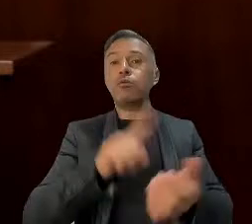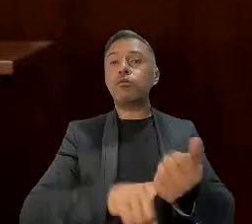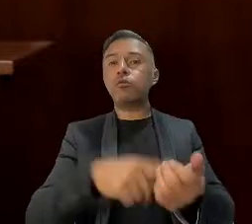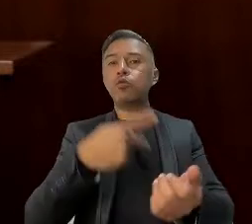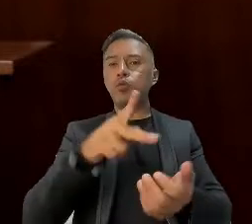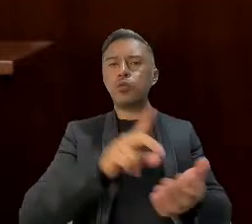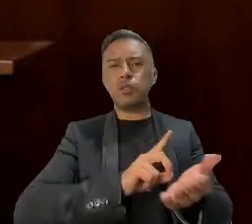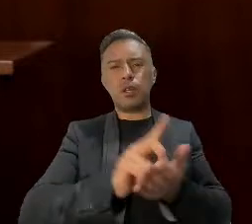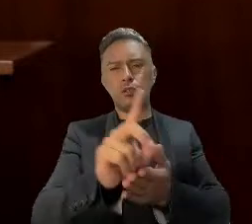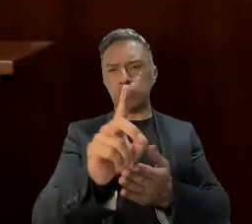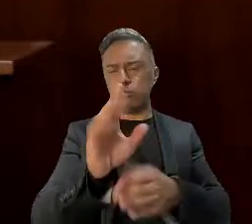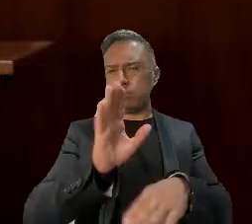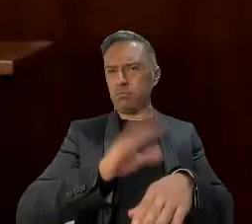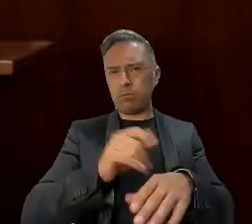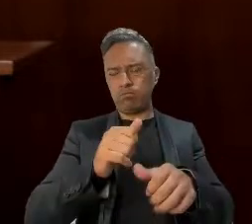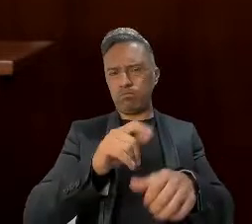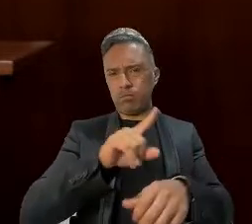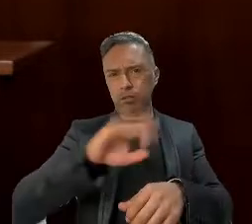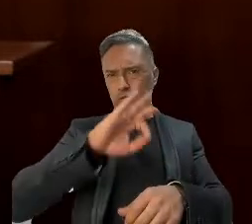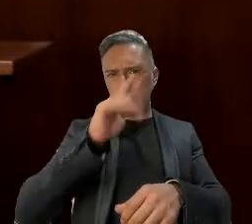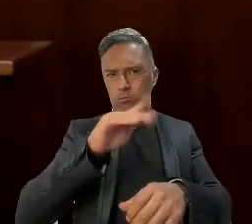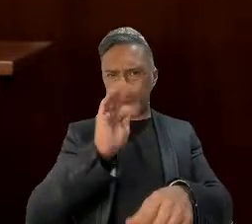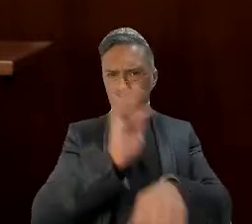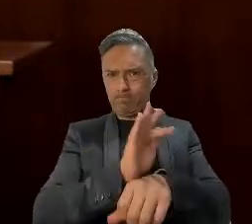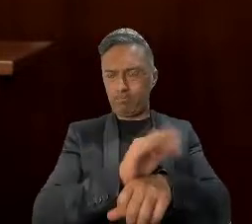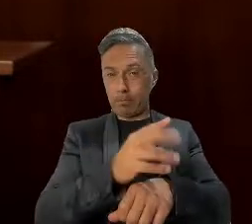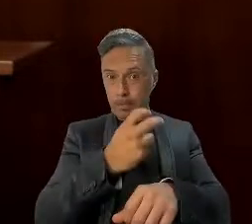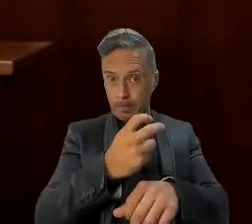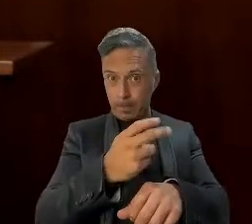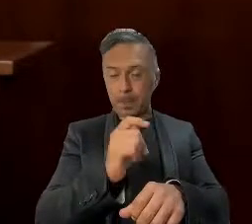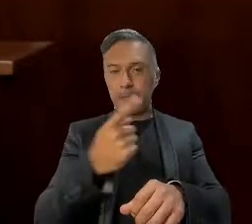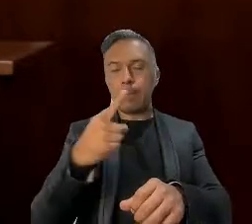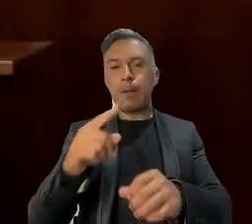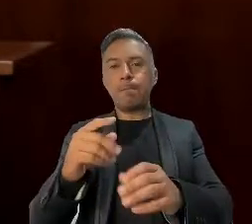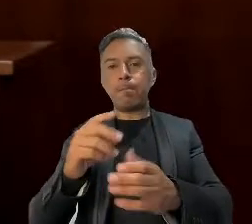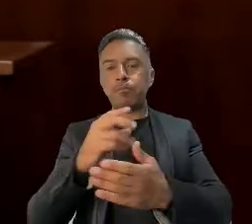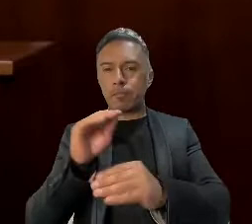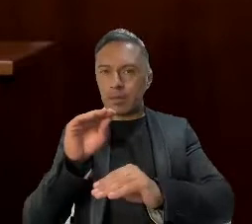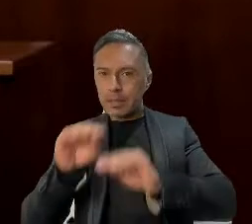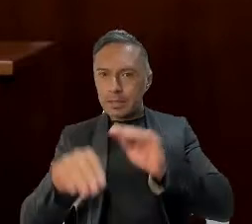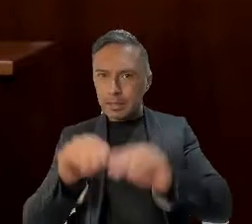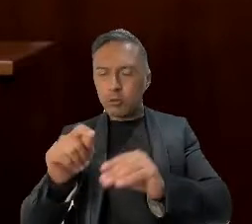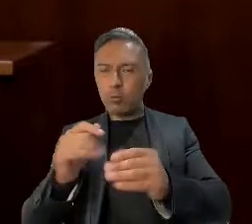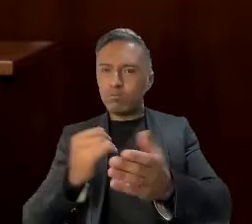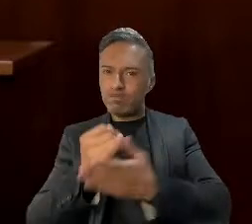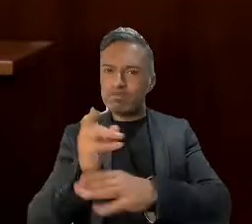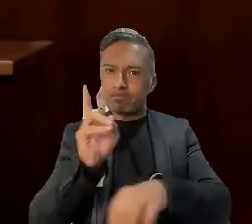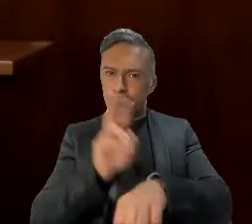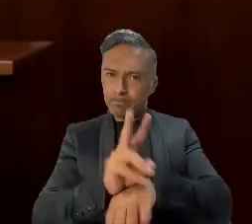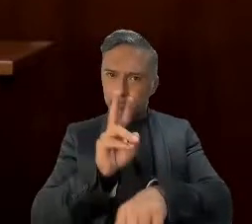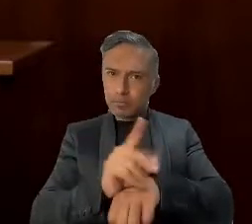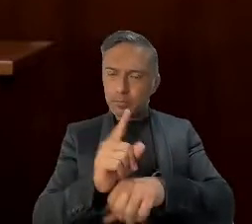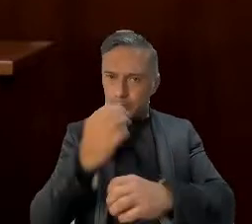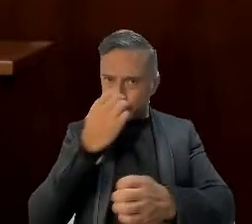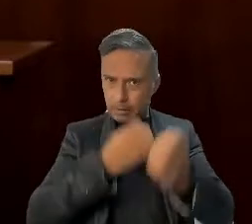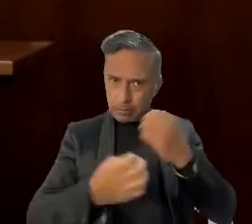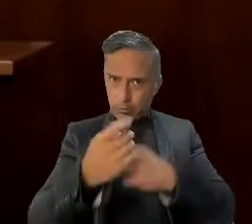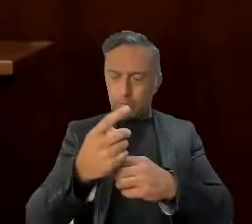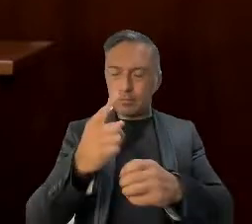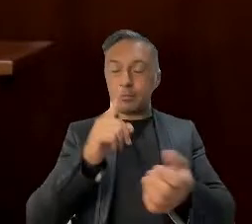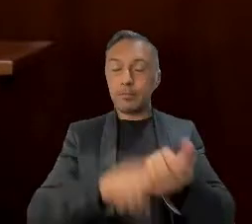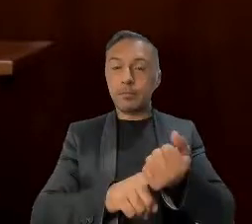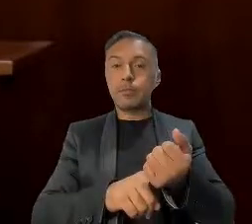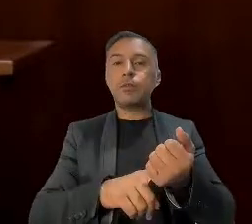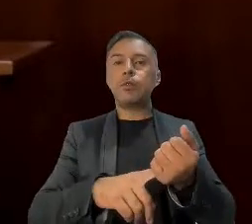este principio debería guiar el diseño ejecución seguimiento y evaluación de las